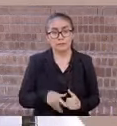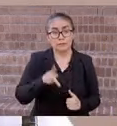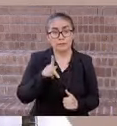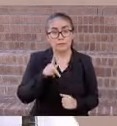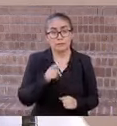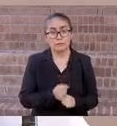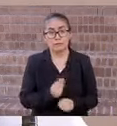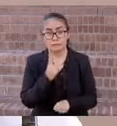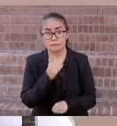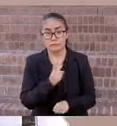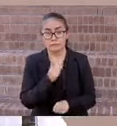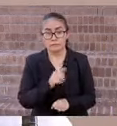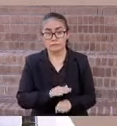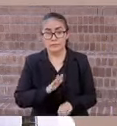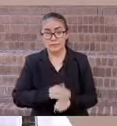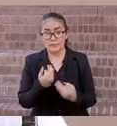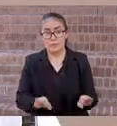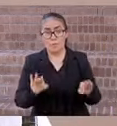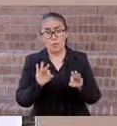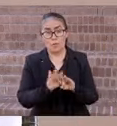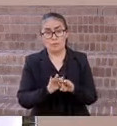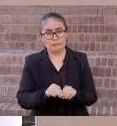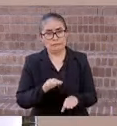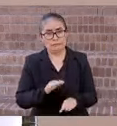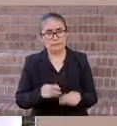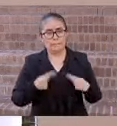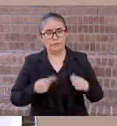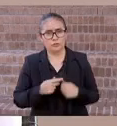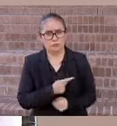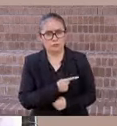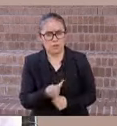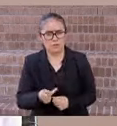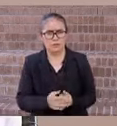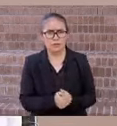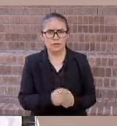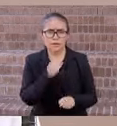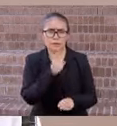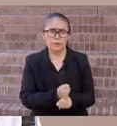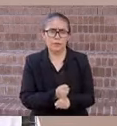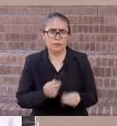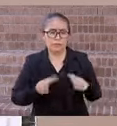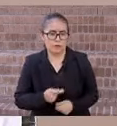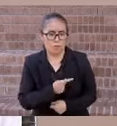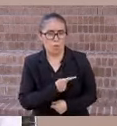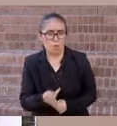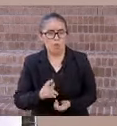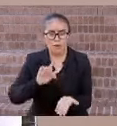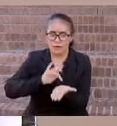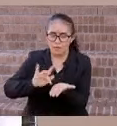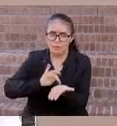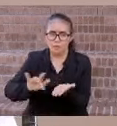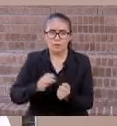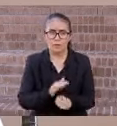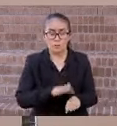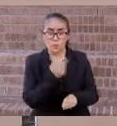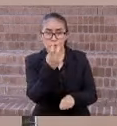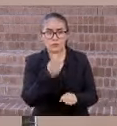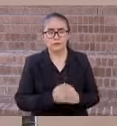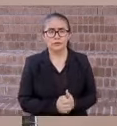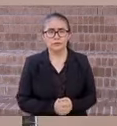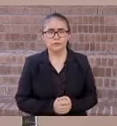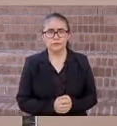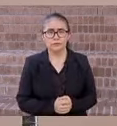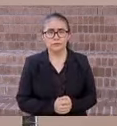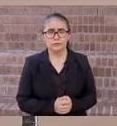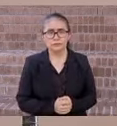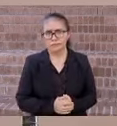primero los más necesitados por el bien de todos primero los pobres por eso